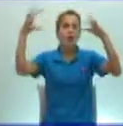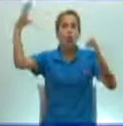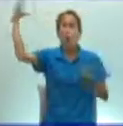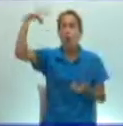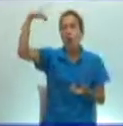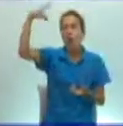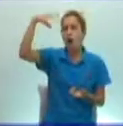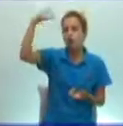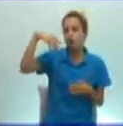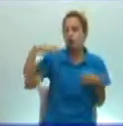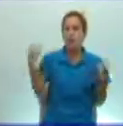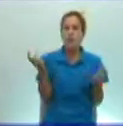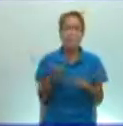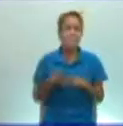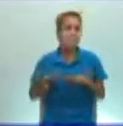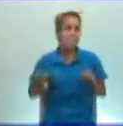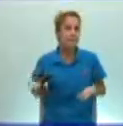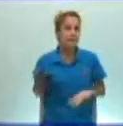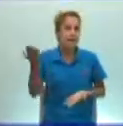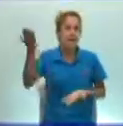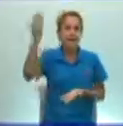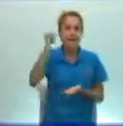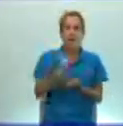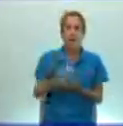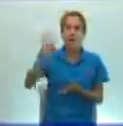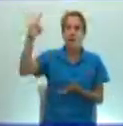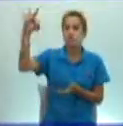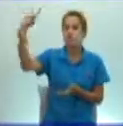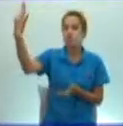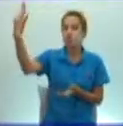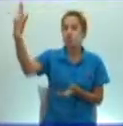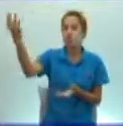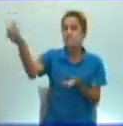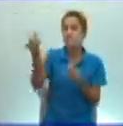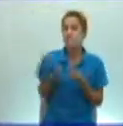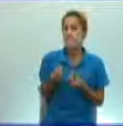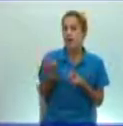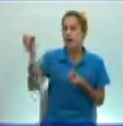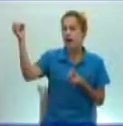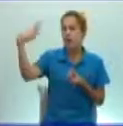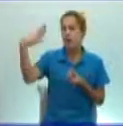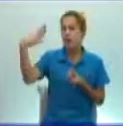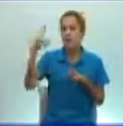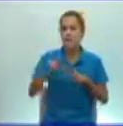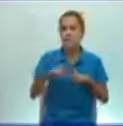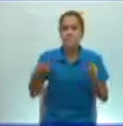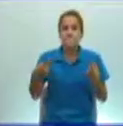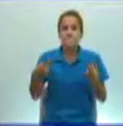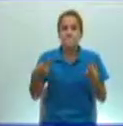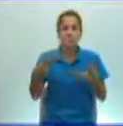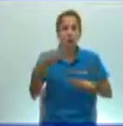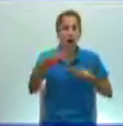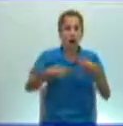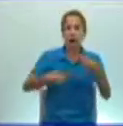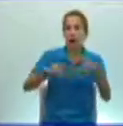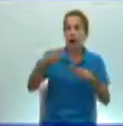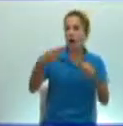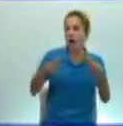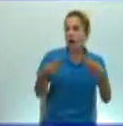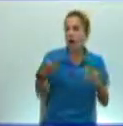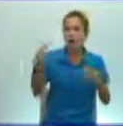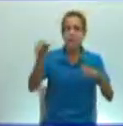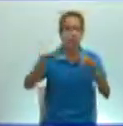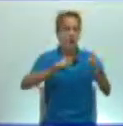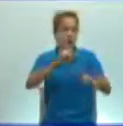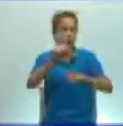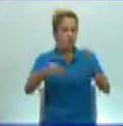lluvia para poder crecer y el sol me ofrece la luz de sus rayos para poder elaborar las sustancias